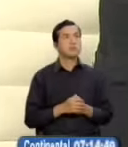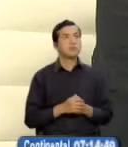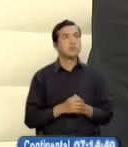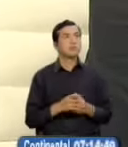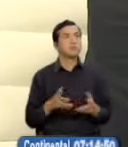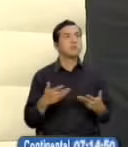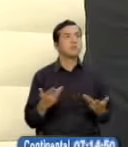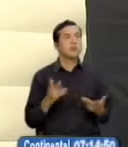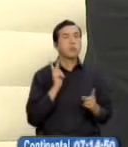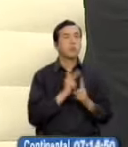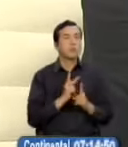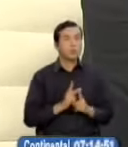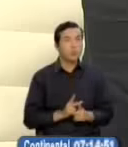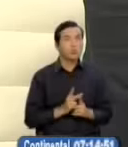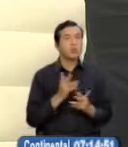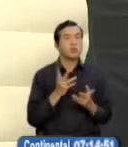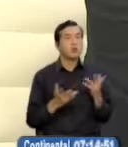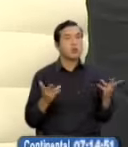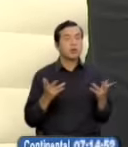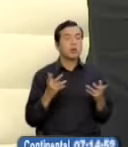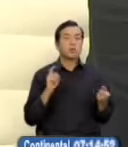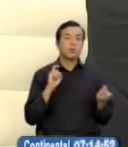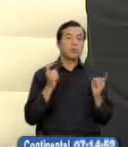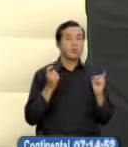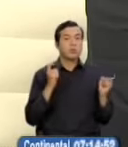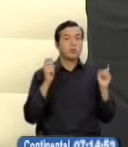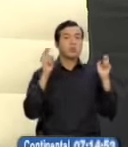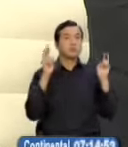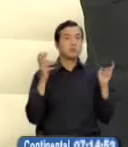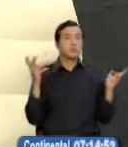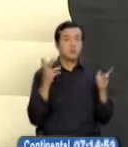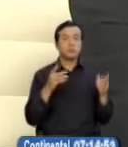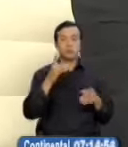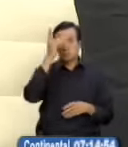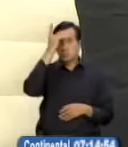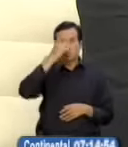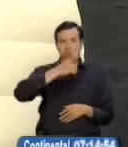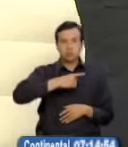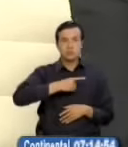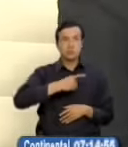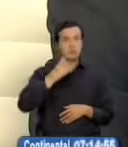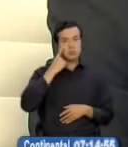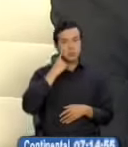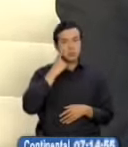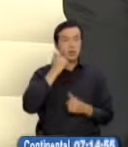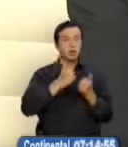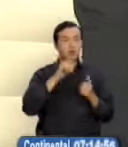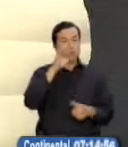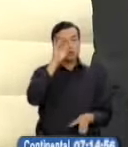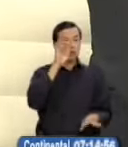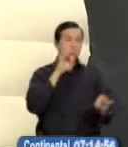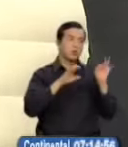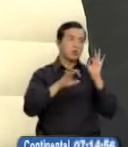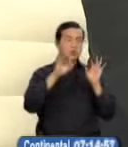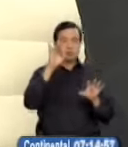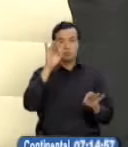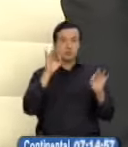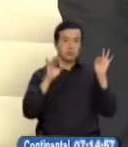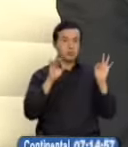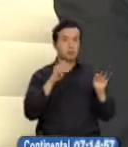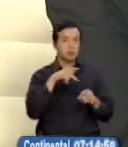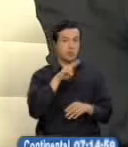¿qué ejes podrían incidir o qué variables podrían incidir para la toma de decisiones por uno u otro candidato, ya que